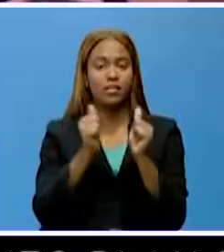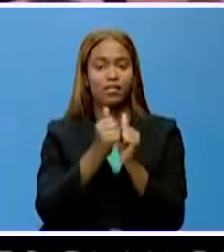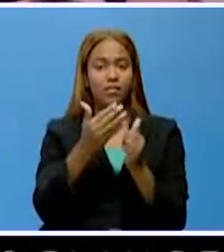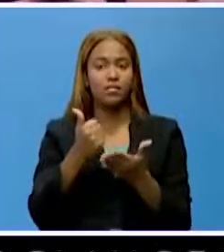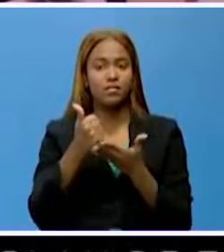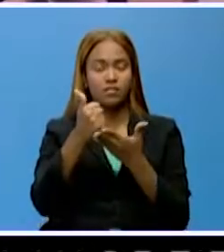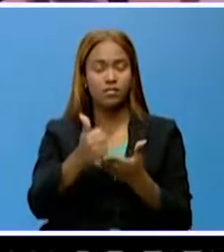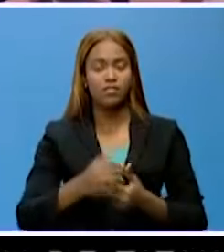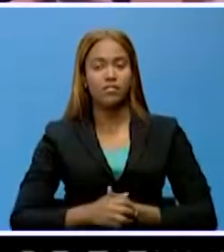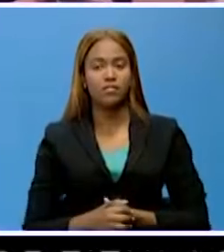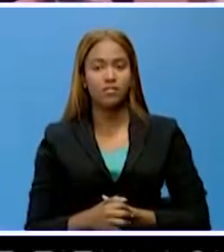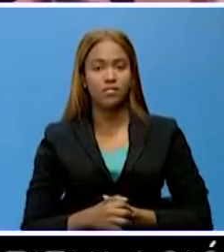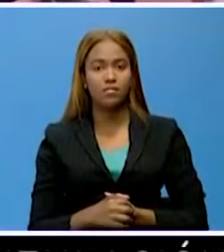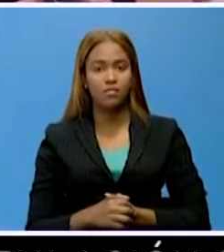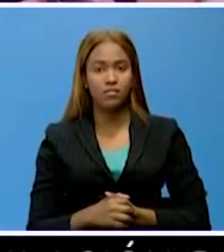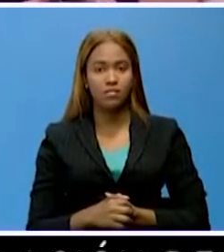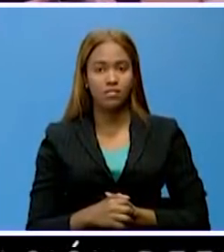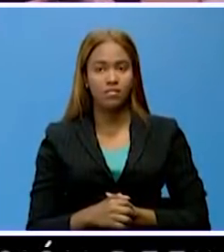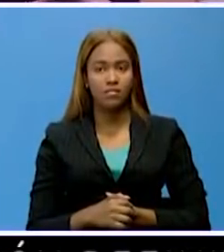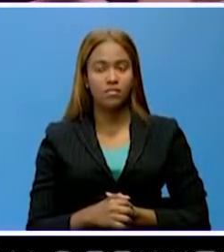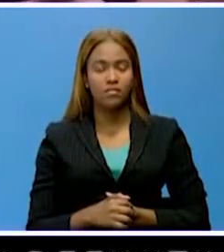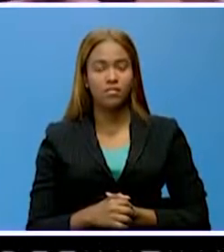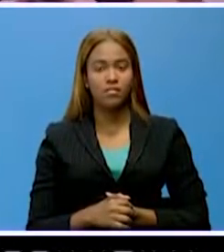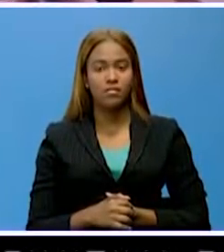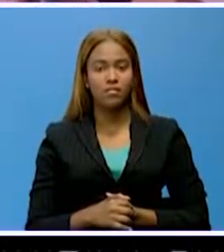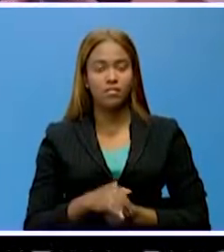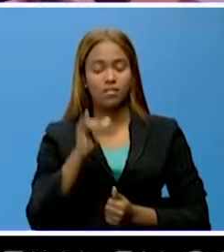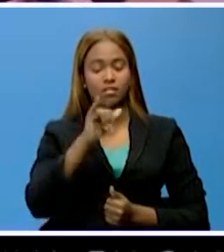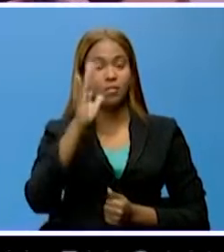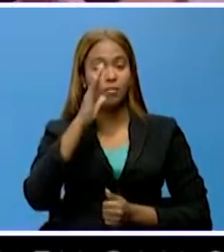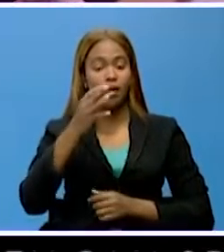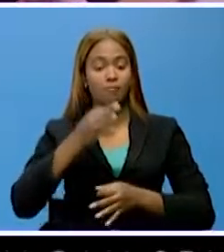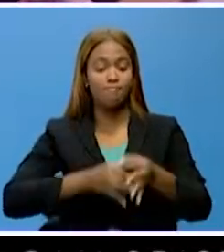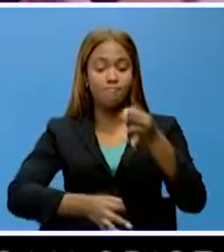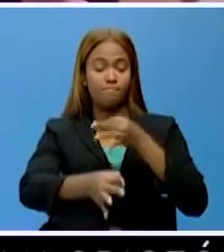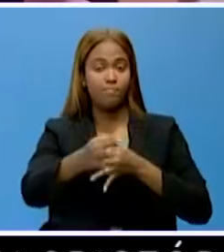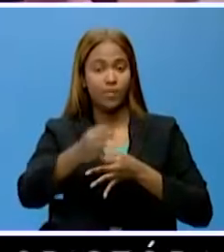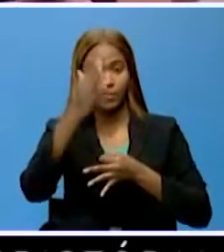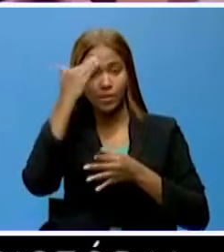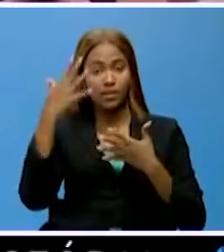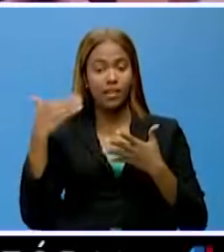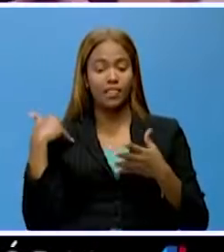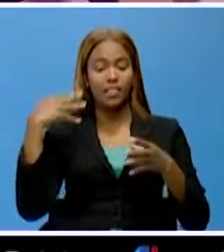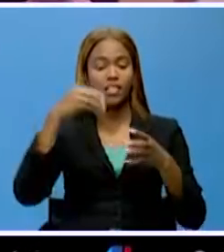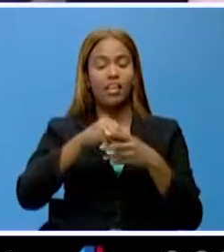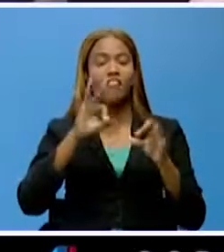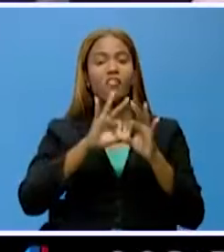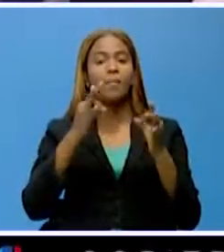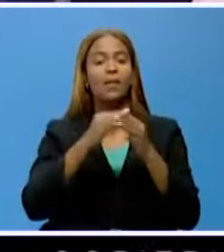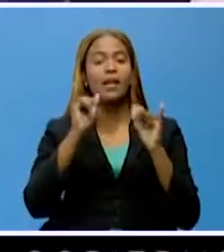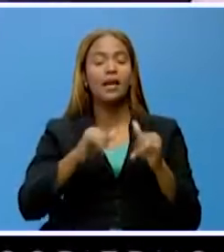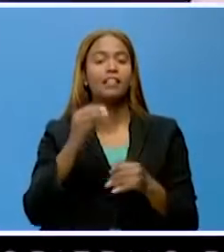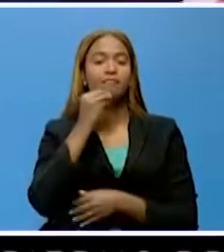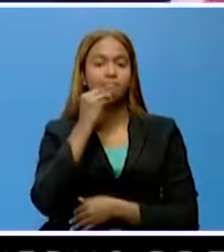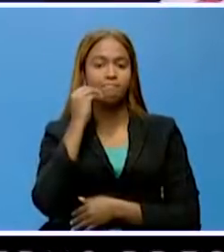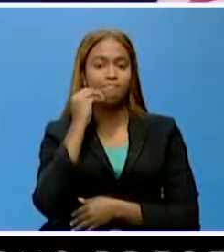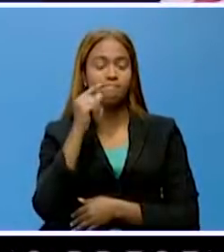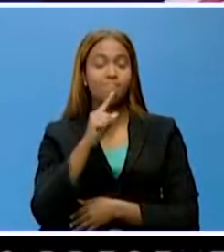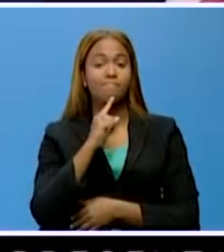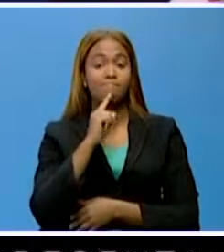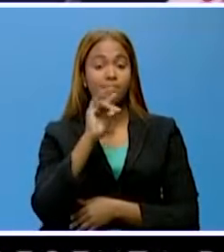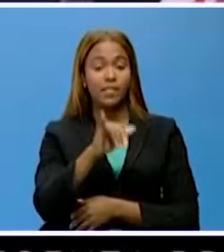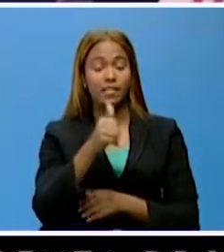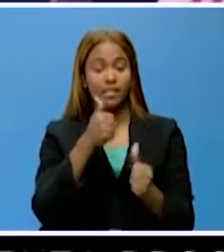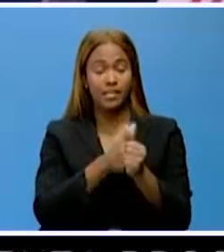Un programa que no es un programa nuevo, sino que viene a suplantar lo que fue Quédate en Casa, parte de la familia de Quédate en Casa. Precisamente con eso que no ha